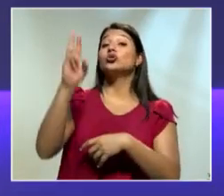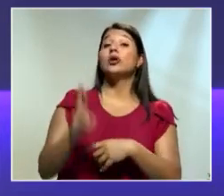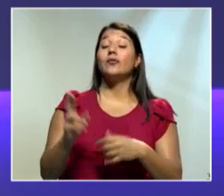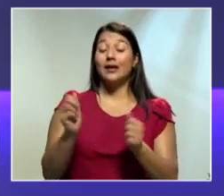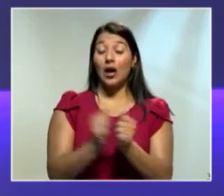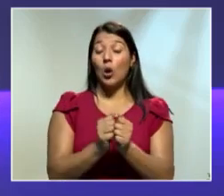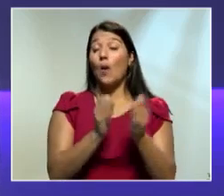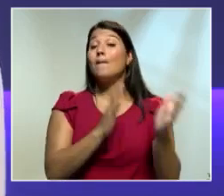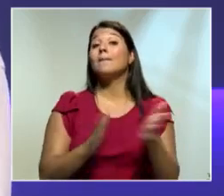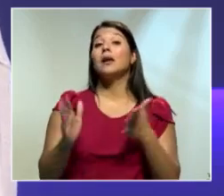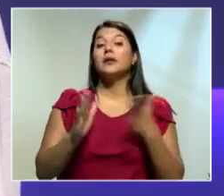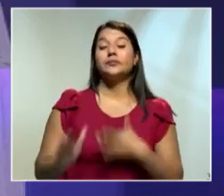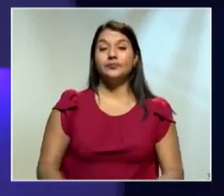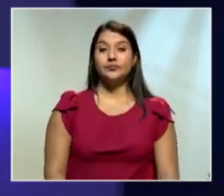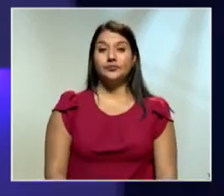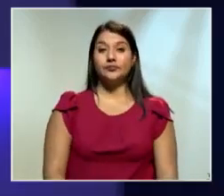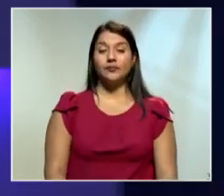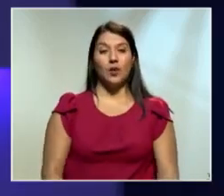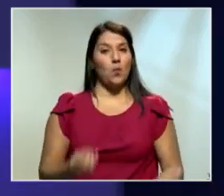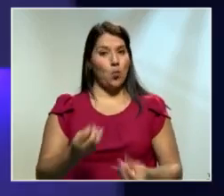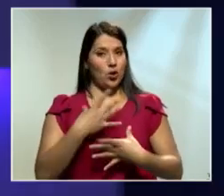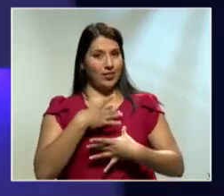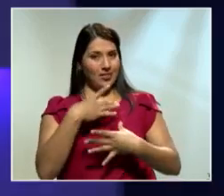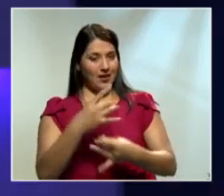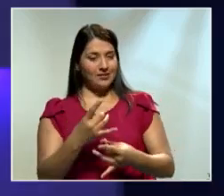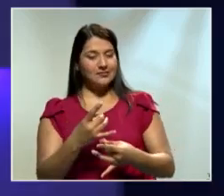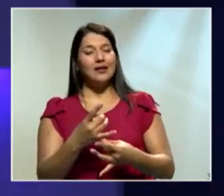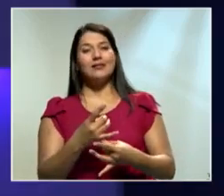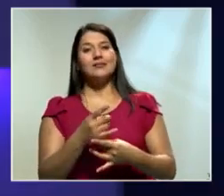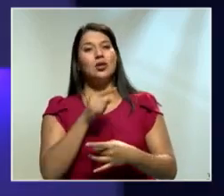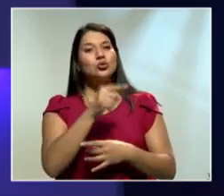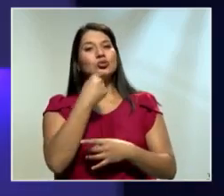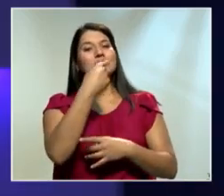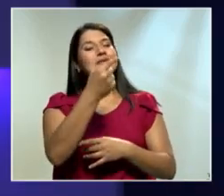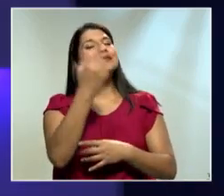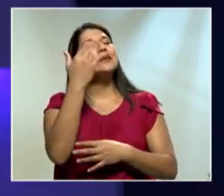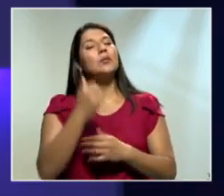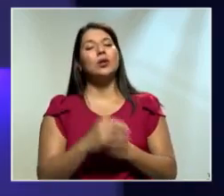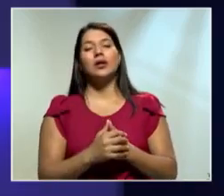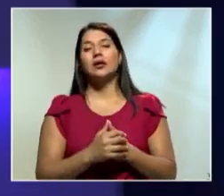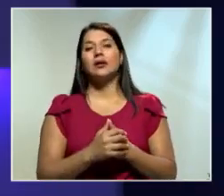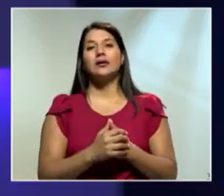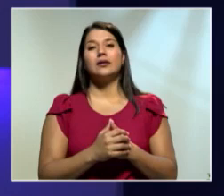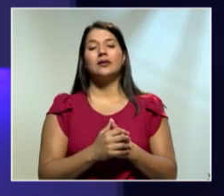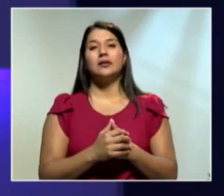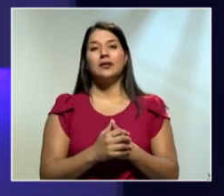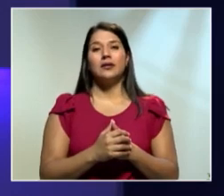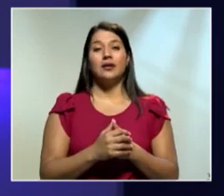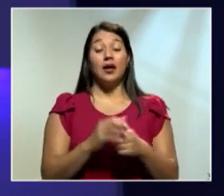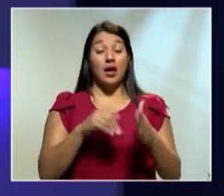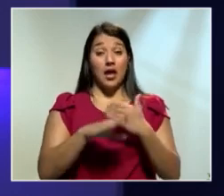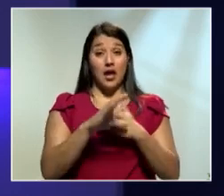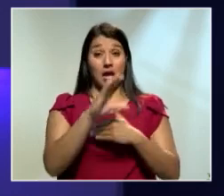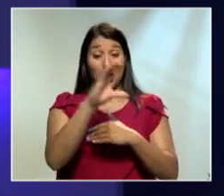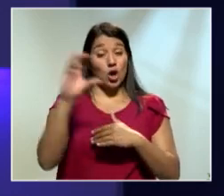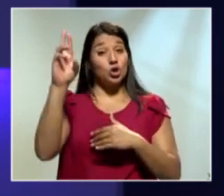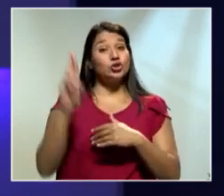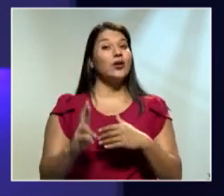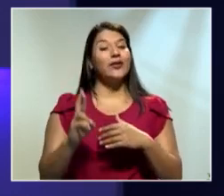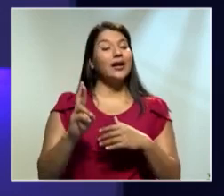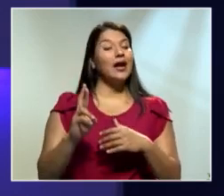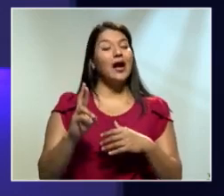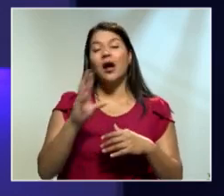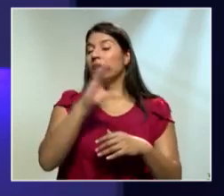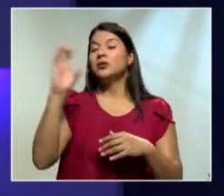plan de descarbonización país. Es interesante lo que decís, porque en Costa Rica no puede generar